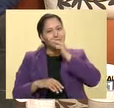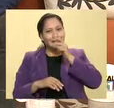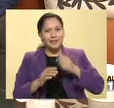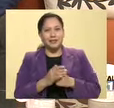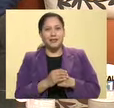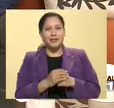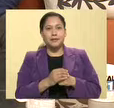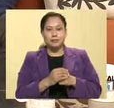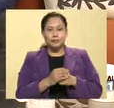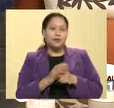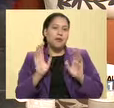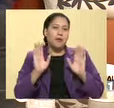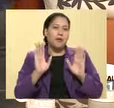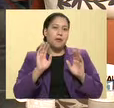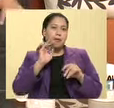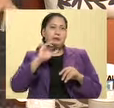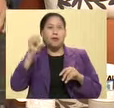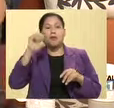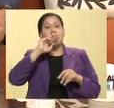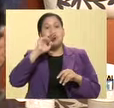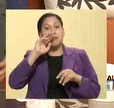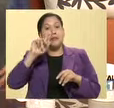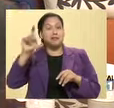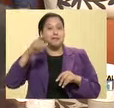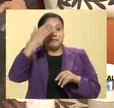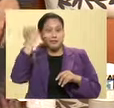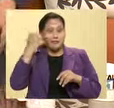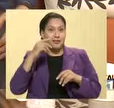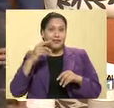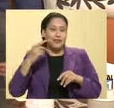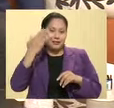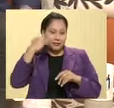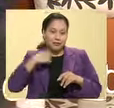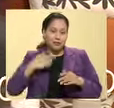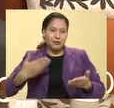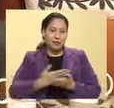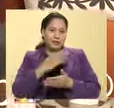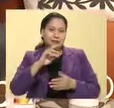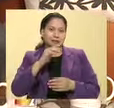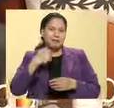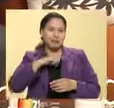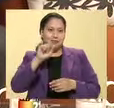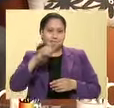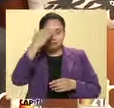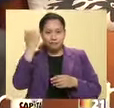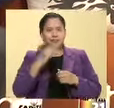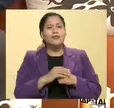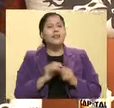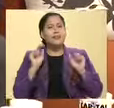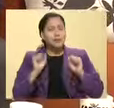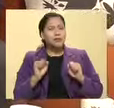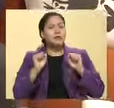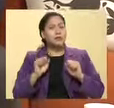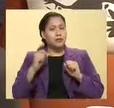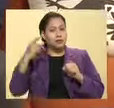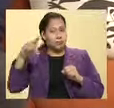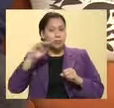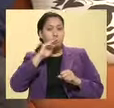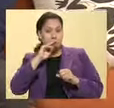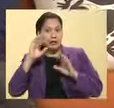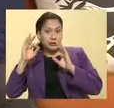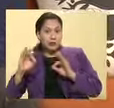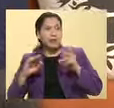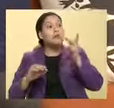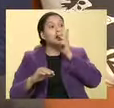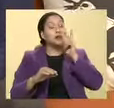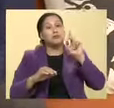De mi papá. Sí. O de mi otra mamá, no sabemos, Rodrigo. Tú sabes que uno nunca sabe, ¿no? Es que uno, seguro sí es hijo de madre, pero quién sabe de padre,